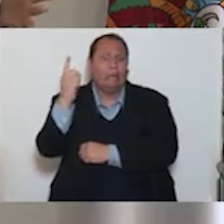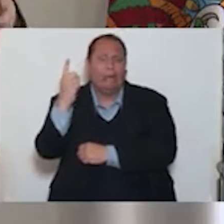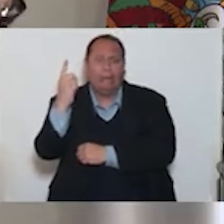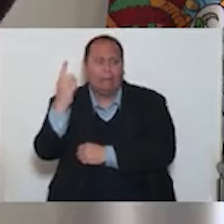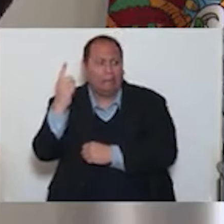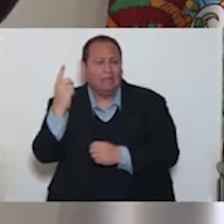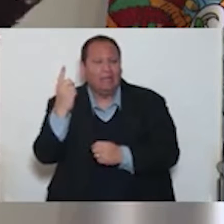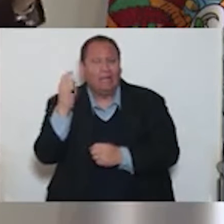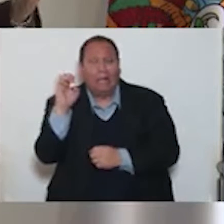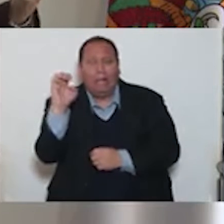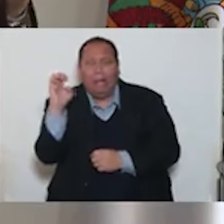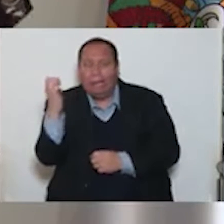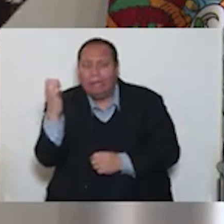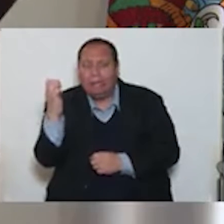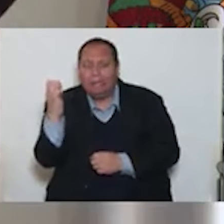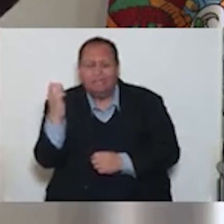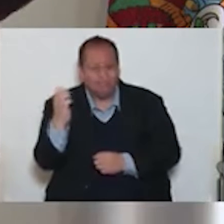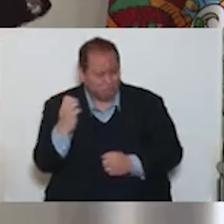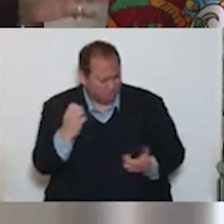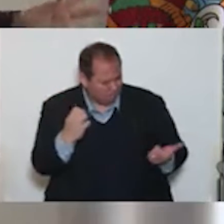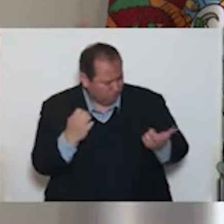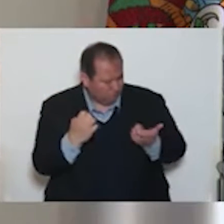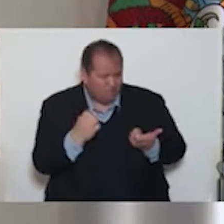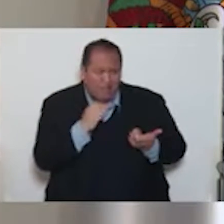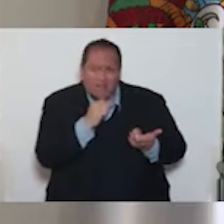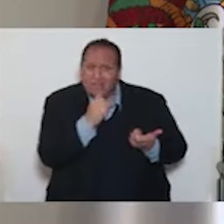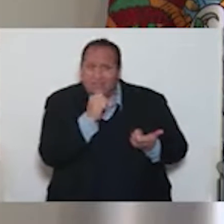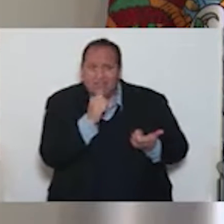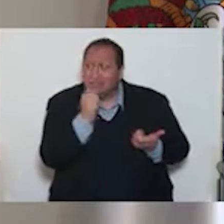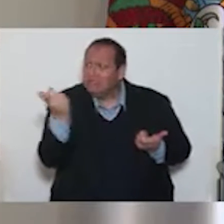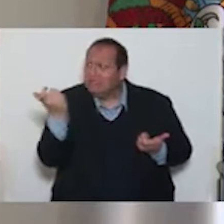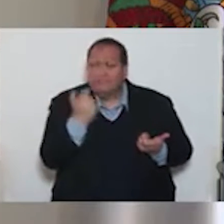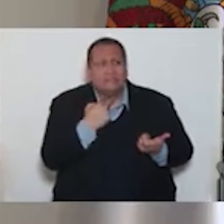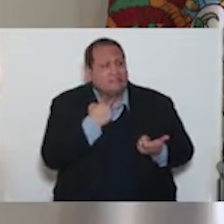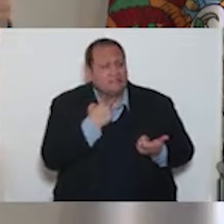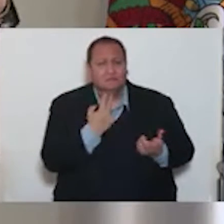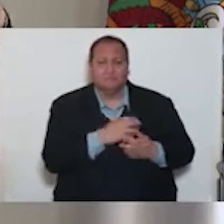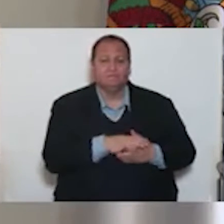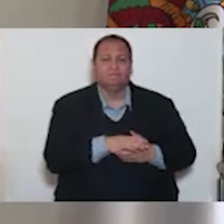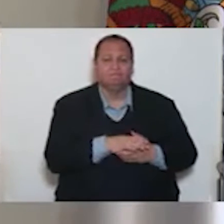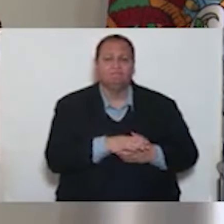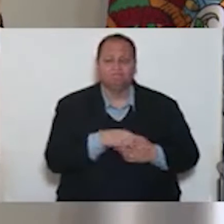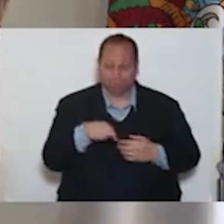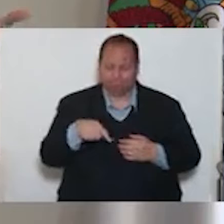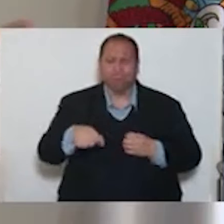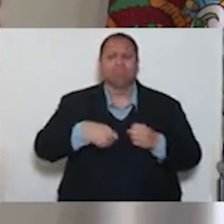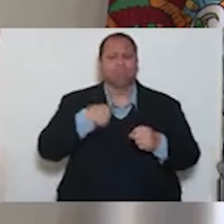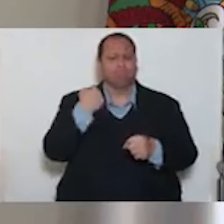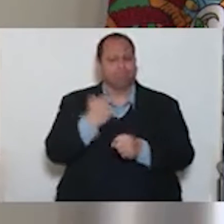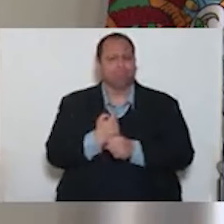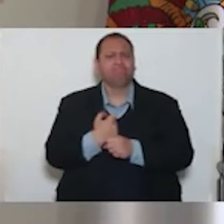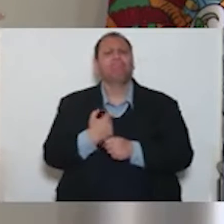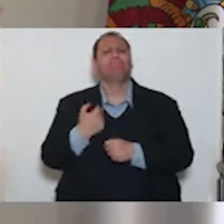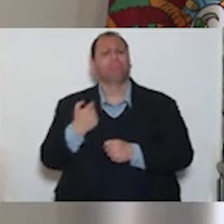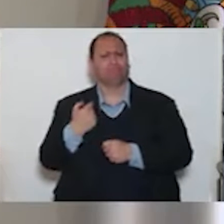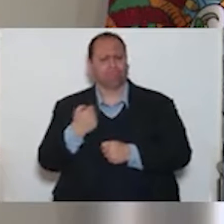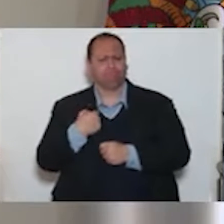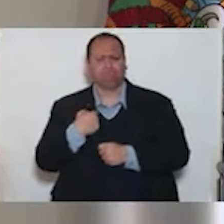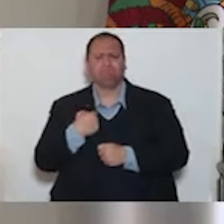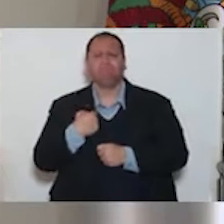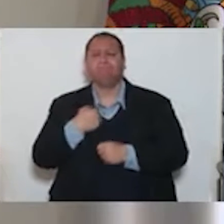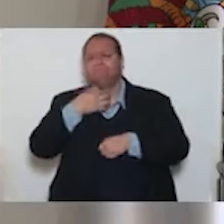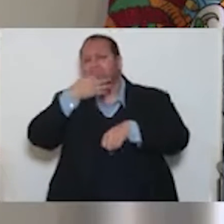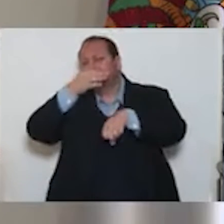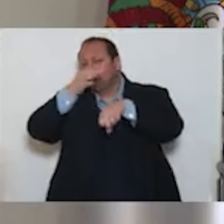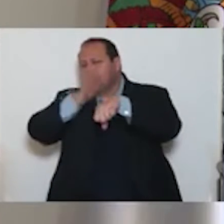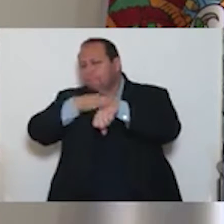a veces en enero y todavía no recibían sus prestaciones de fin de año este año yo les puedo les quiero